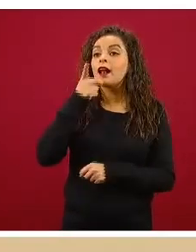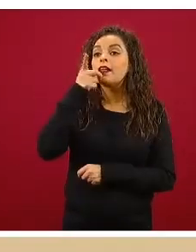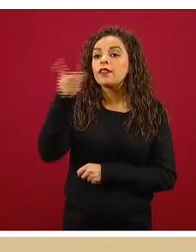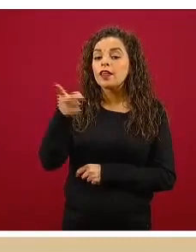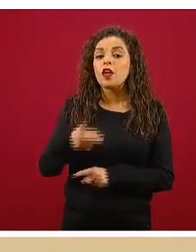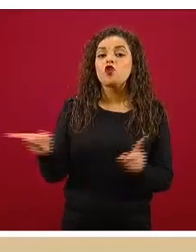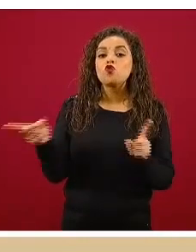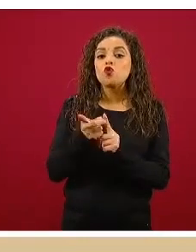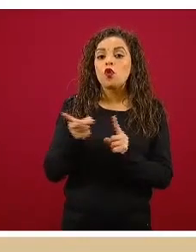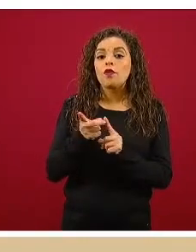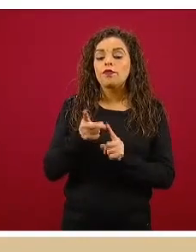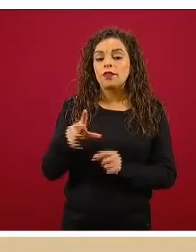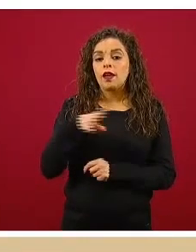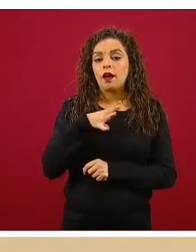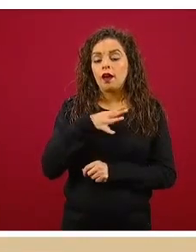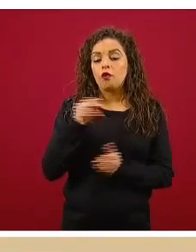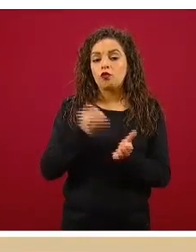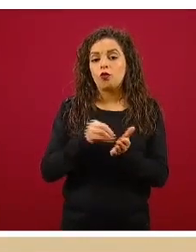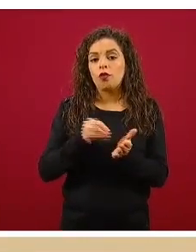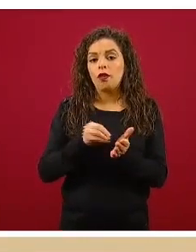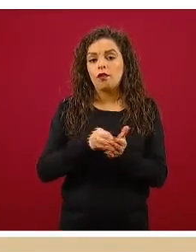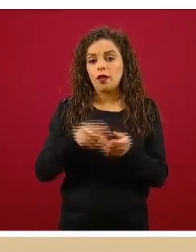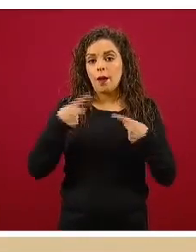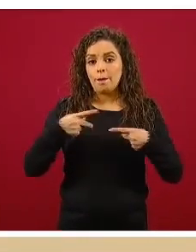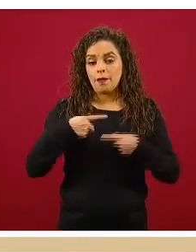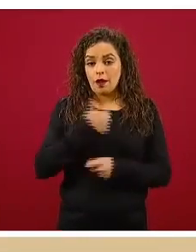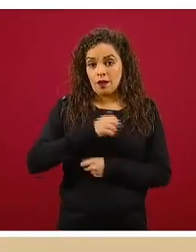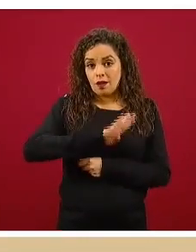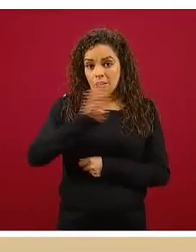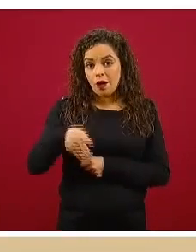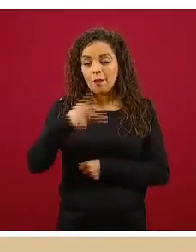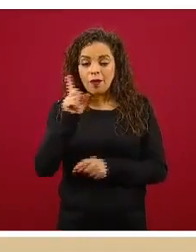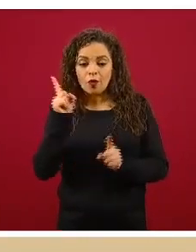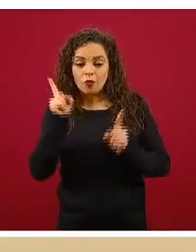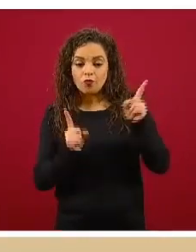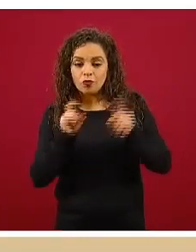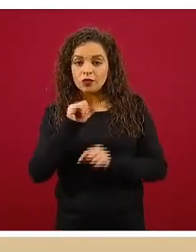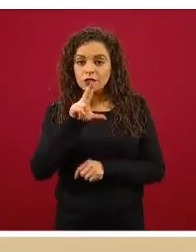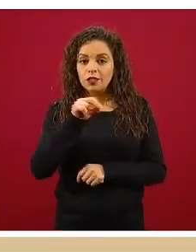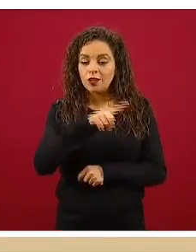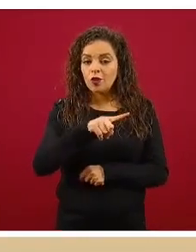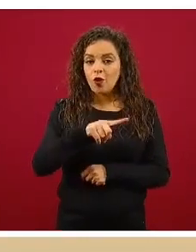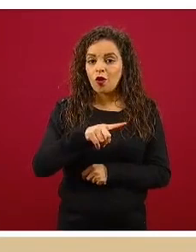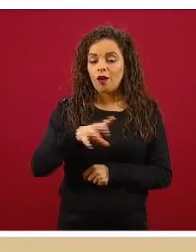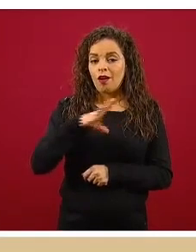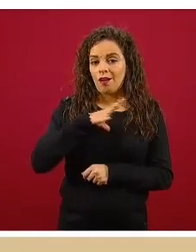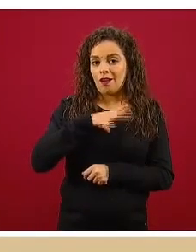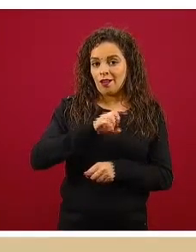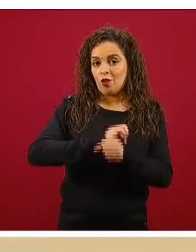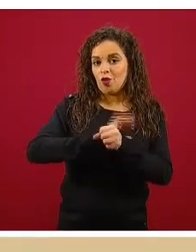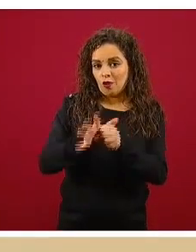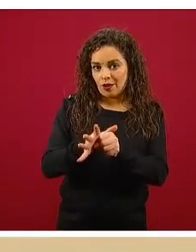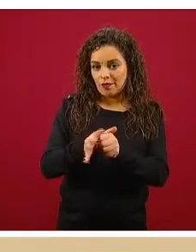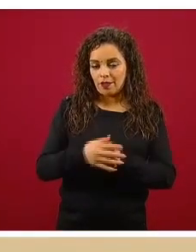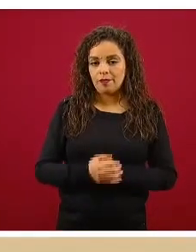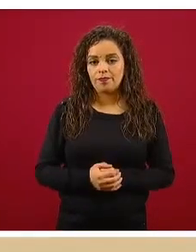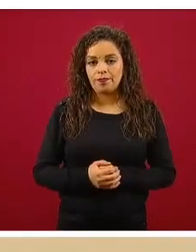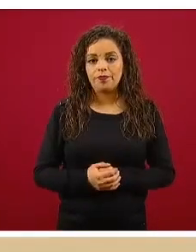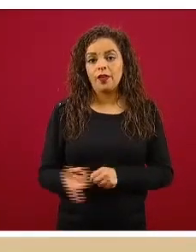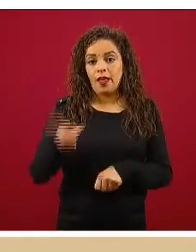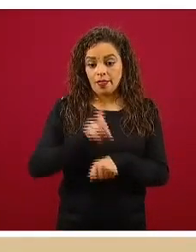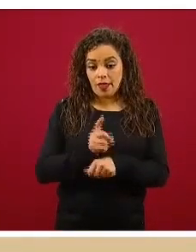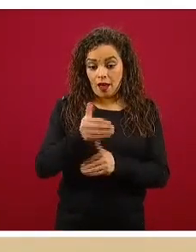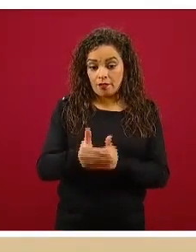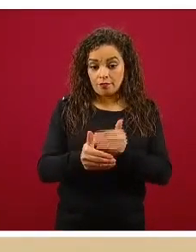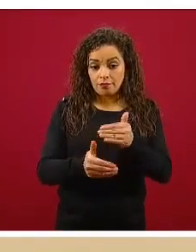hay todavía un grupo de defunciones que están como sospechosas, pero que en la medida de los siguientes días y que vayan saliendo sus